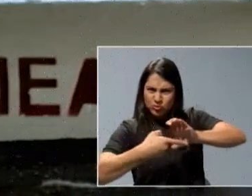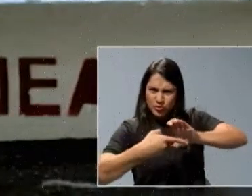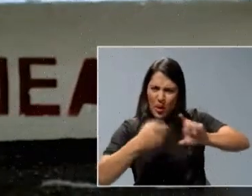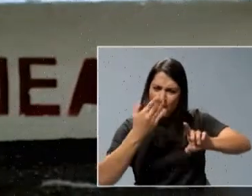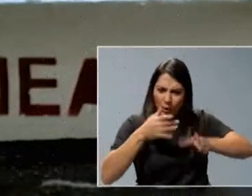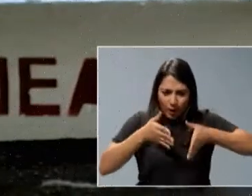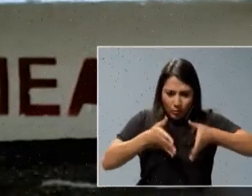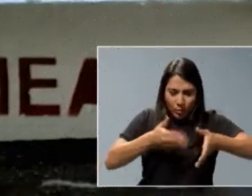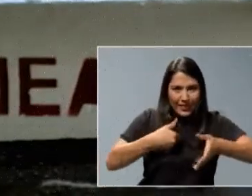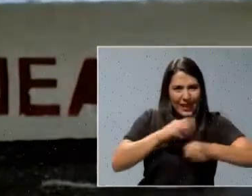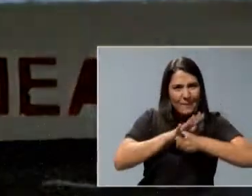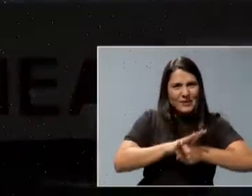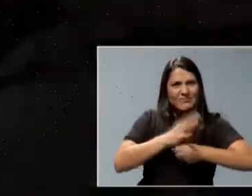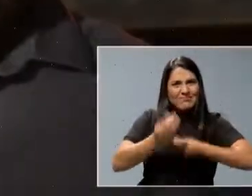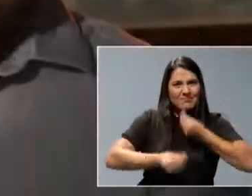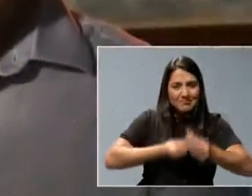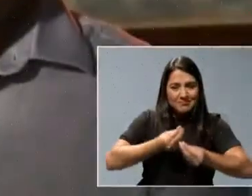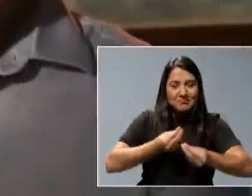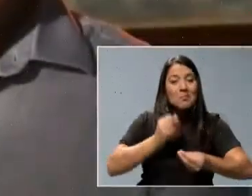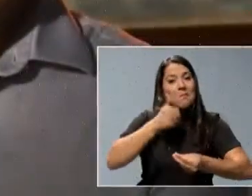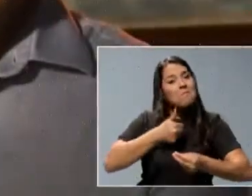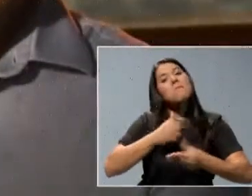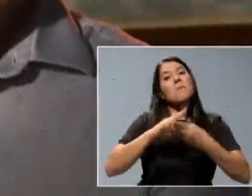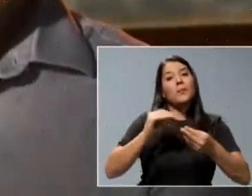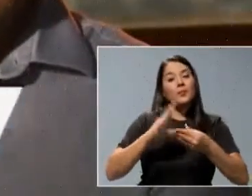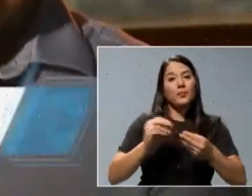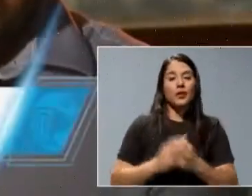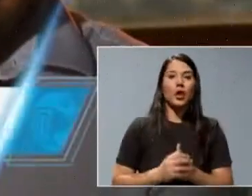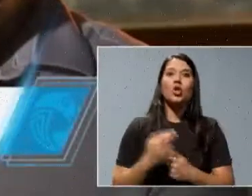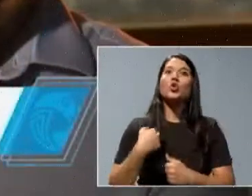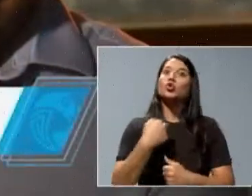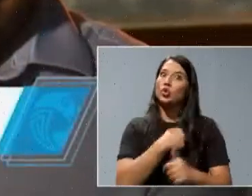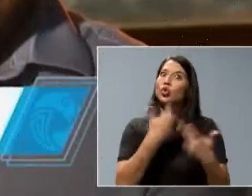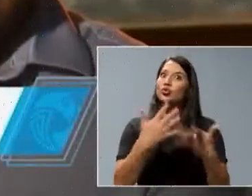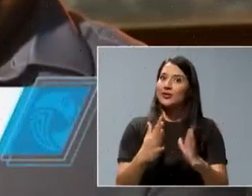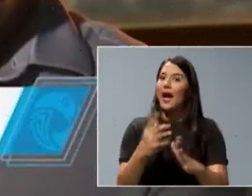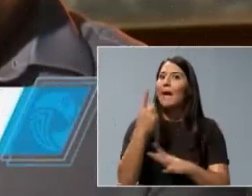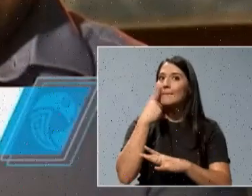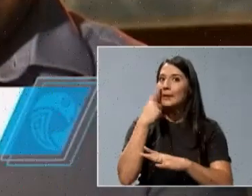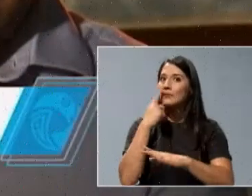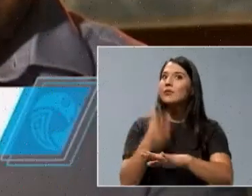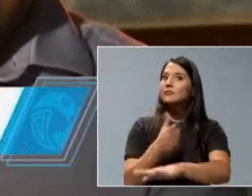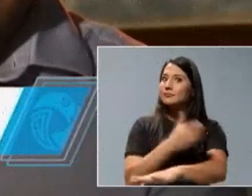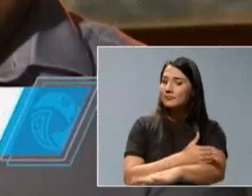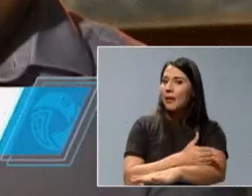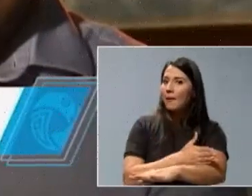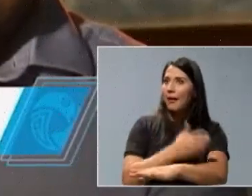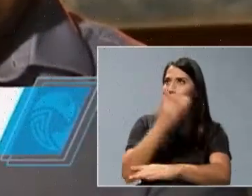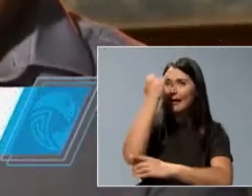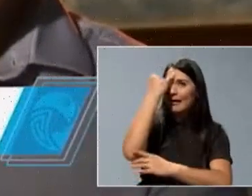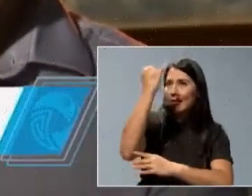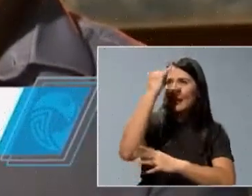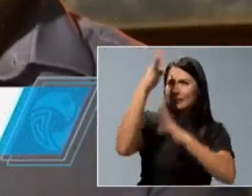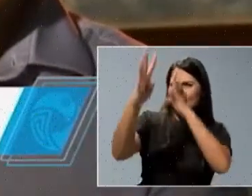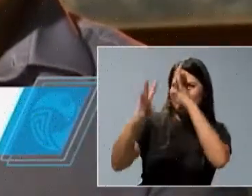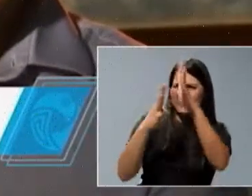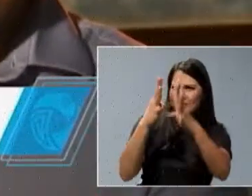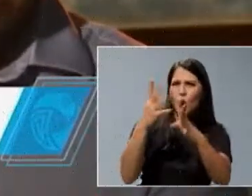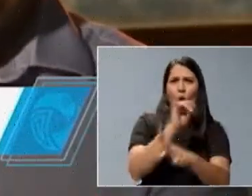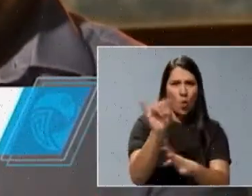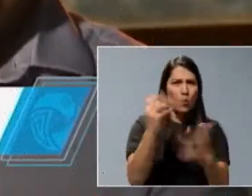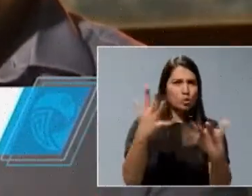presión. Hemos visto una evolución del conocimiento. Al principio encontramos tomas, como le comentaba, que eran bastante artesanales